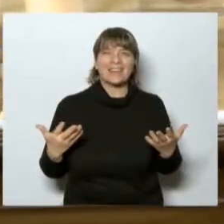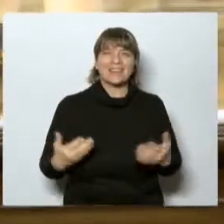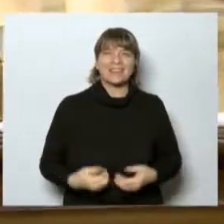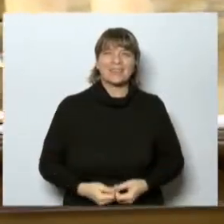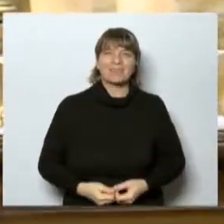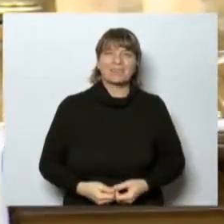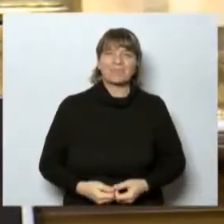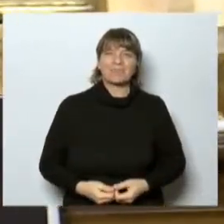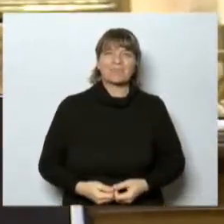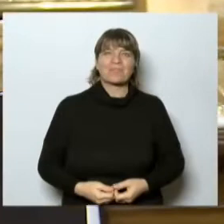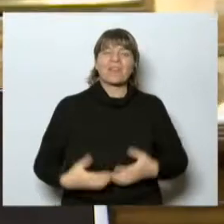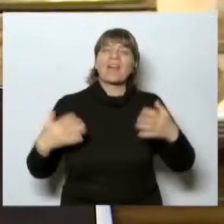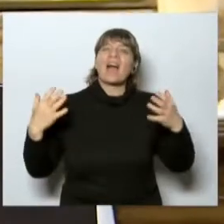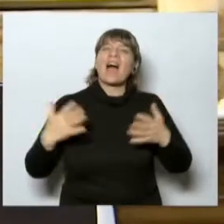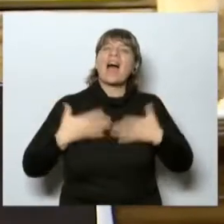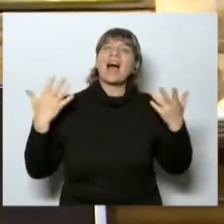aleluya,